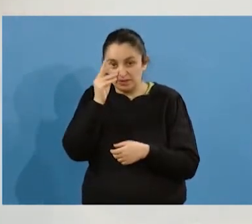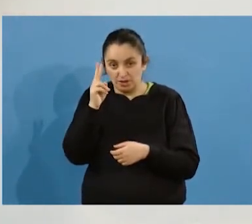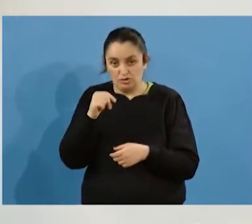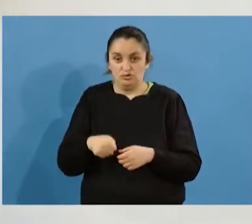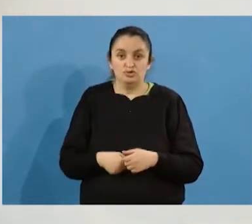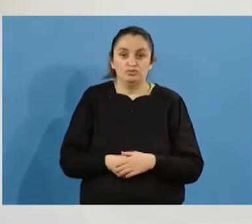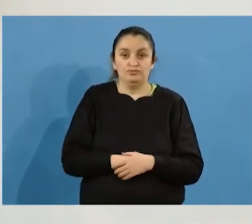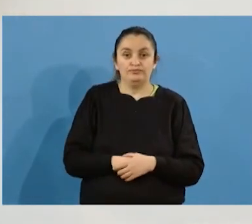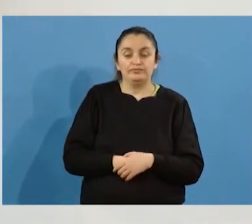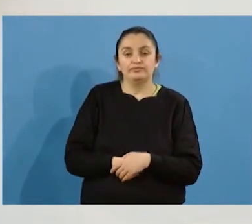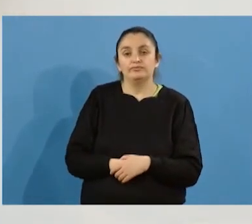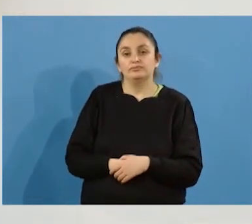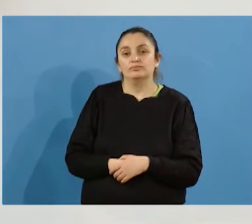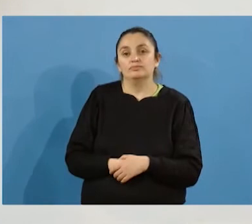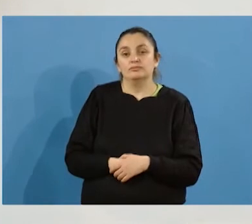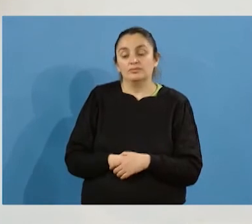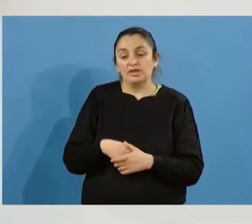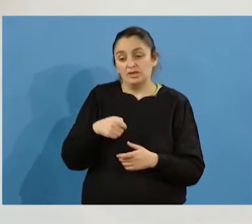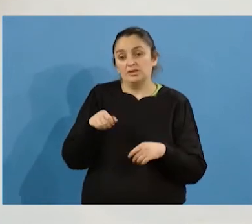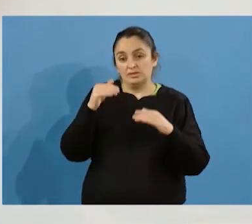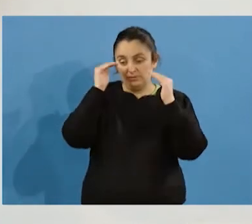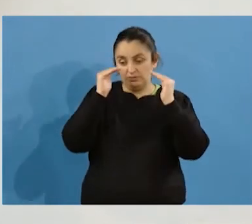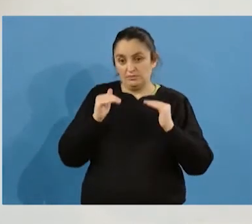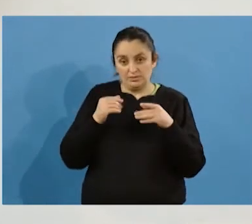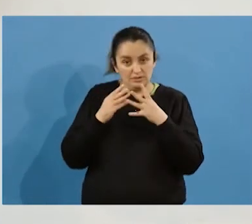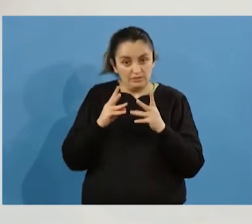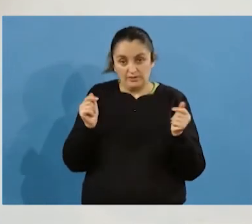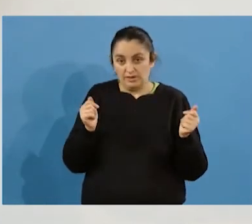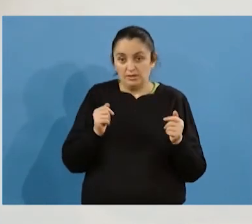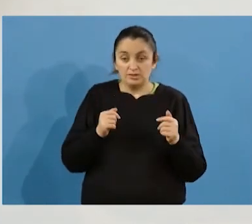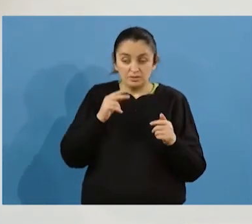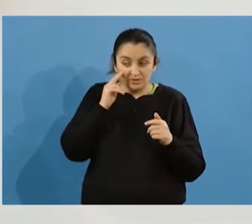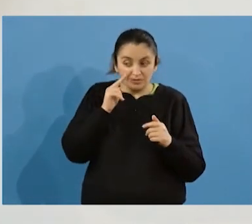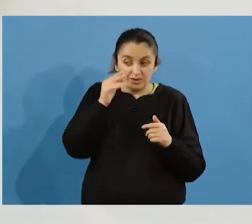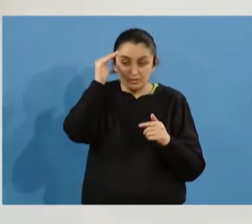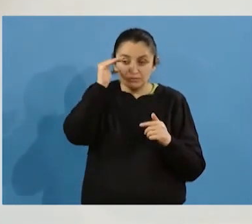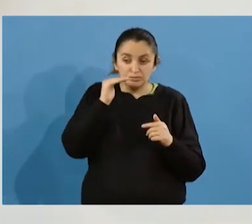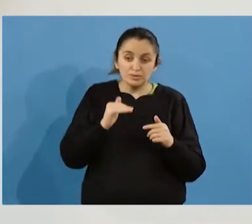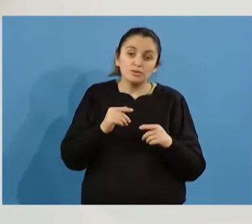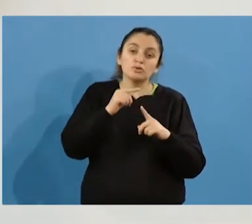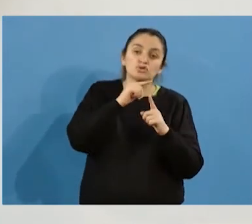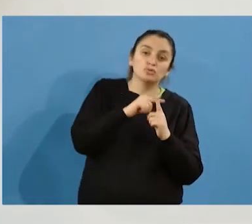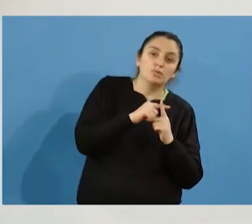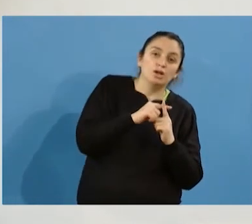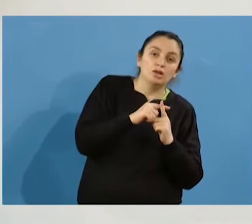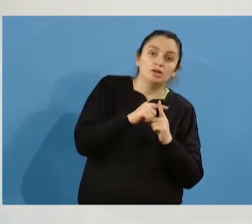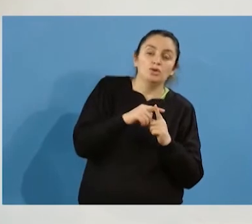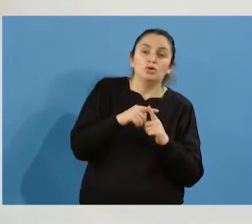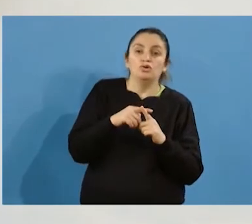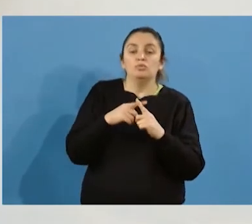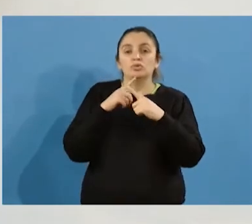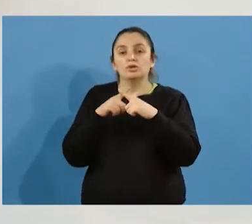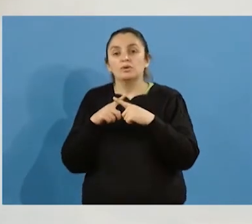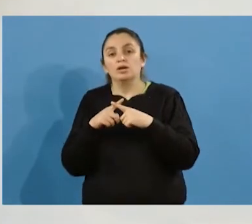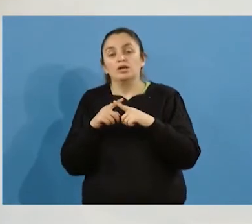sería el final del ejercicio fíjense que hemos hecho todo hemos hecho de todo hemos sumado hemos multiplicado